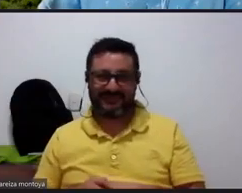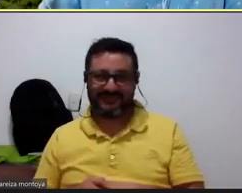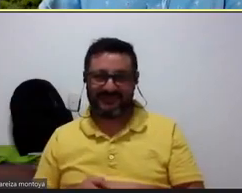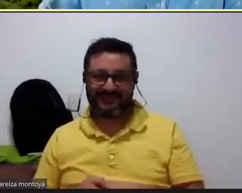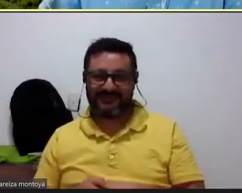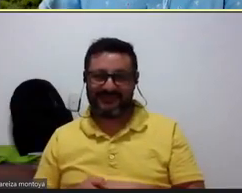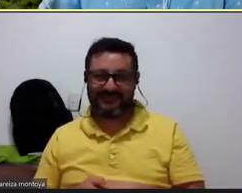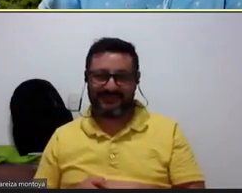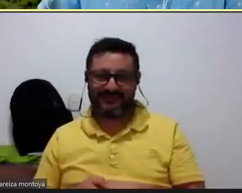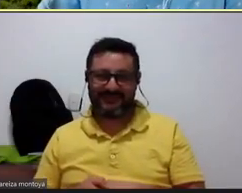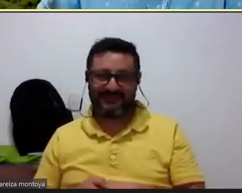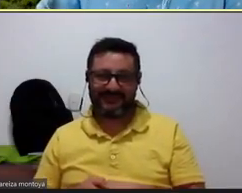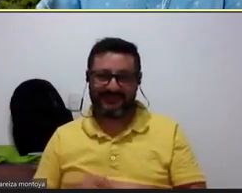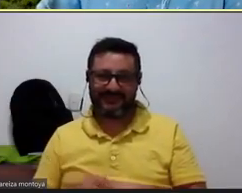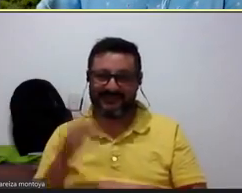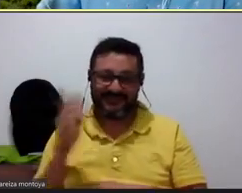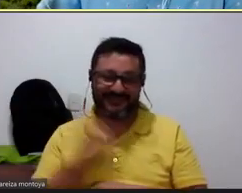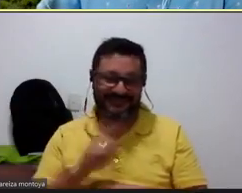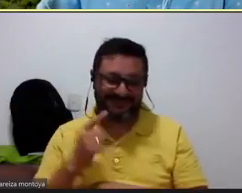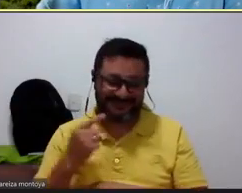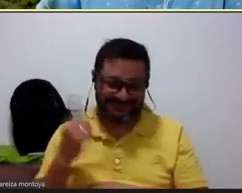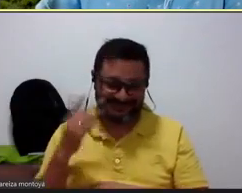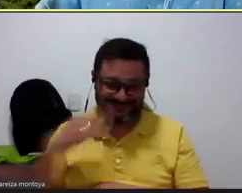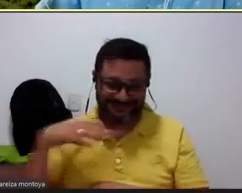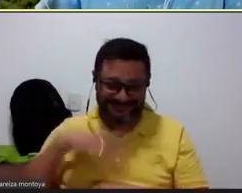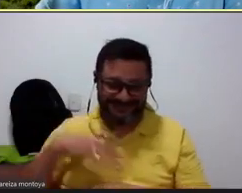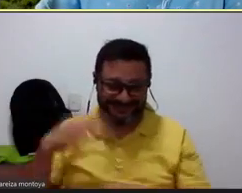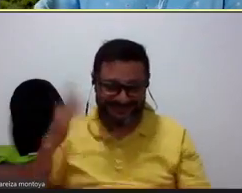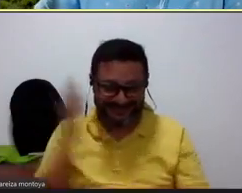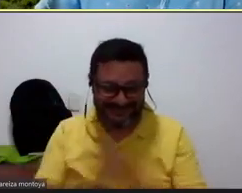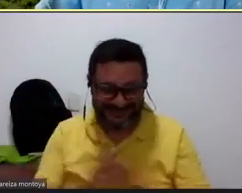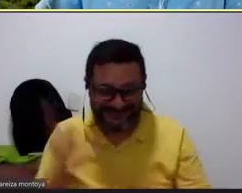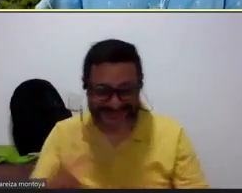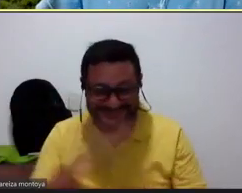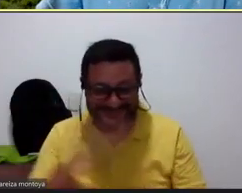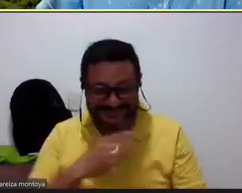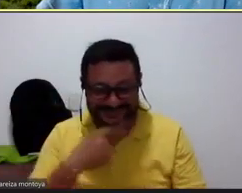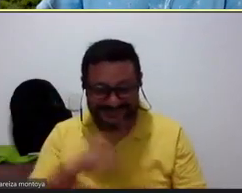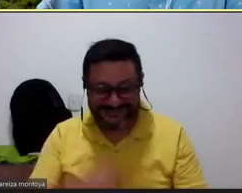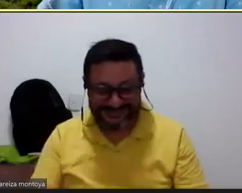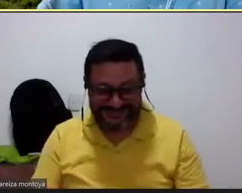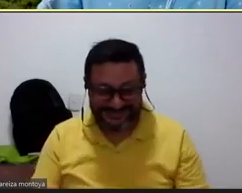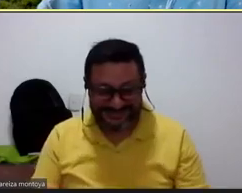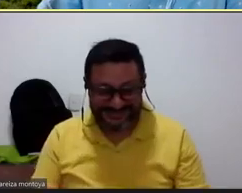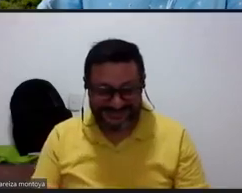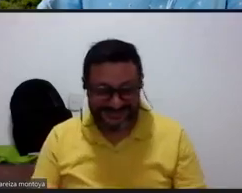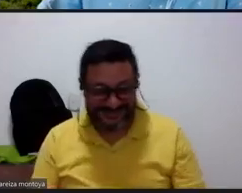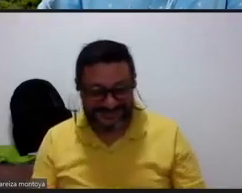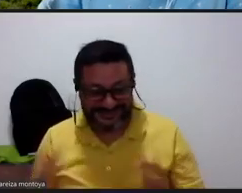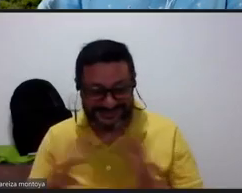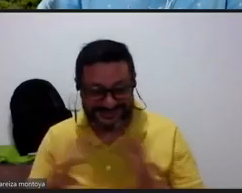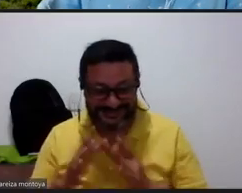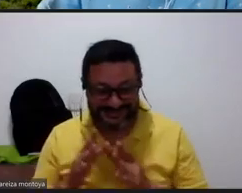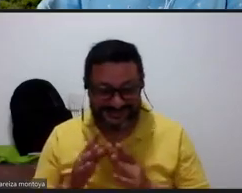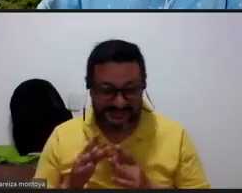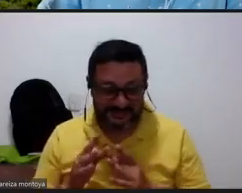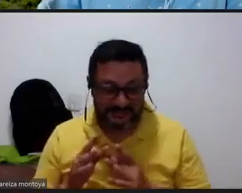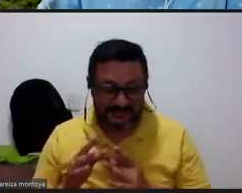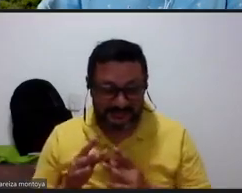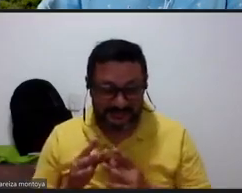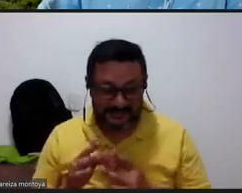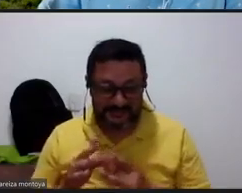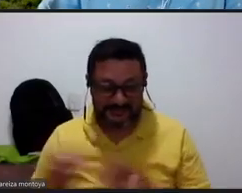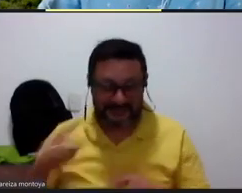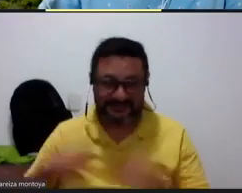pero allá Maluco, estuvimos. maluco uno hacérselo cuando no, usted no va. Ah, acabo ni que quería. Sí, ya, bueno,